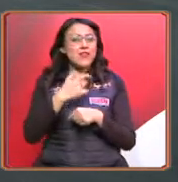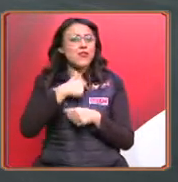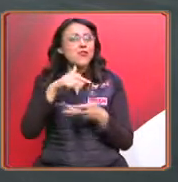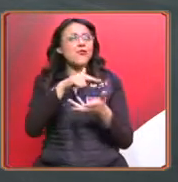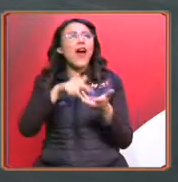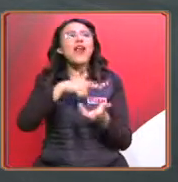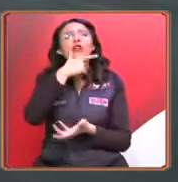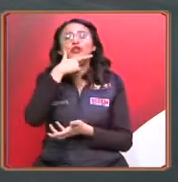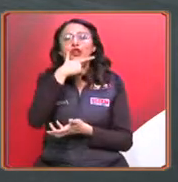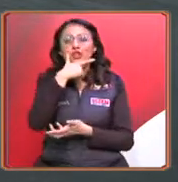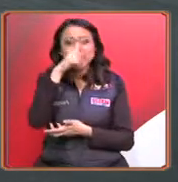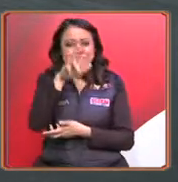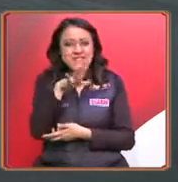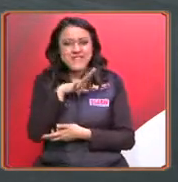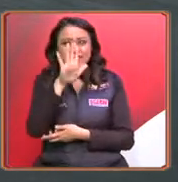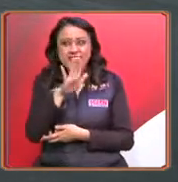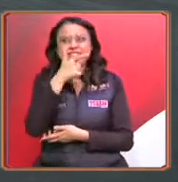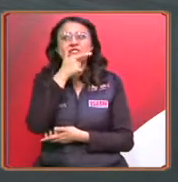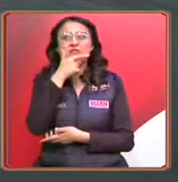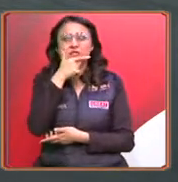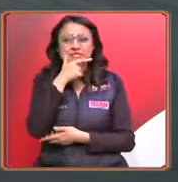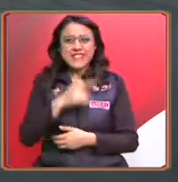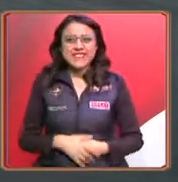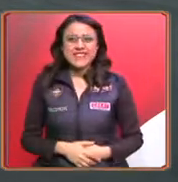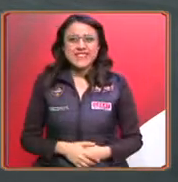londinense. Mande tu cabina. Estoy muy londinense.